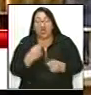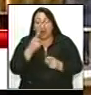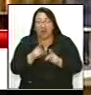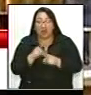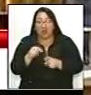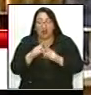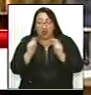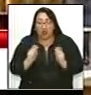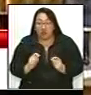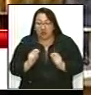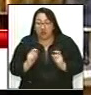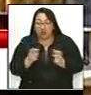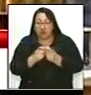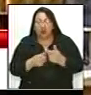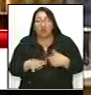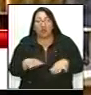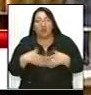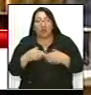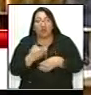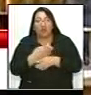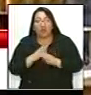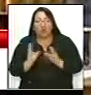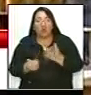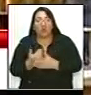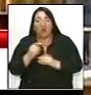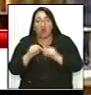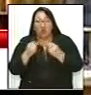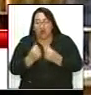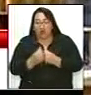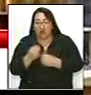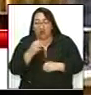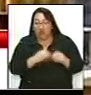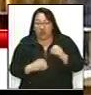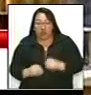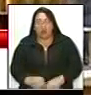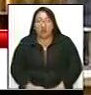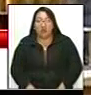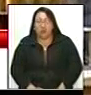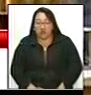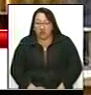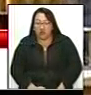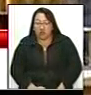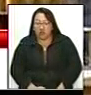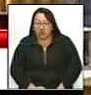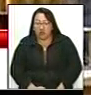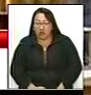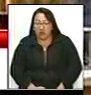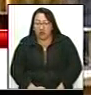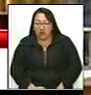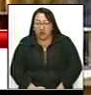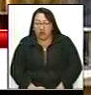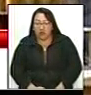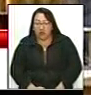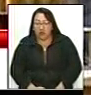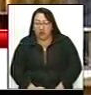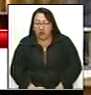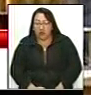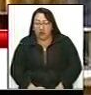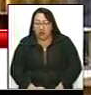para este tribunal los congresistas ya podían conformar un nuevo grupo o adherirse a un existente, incluso por lo resuelto, siempre y